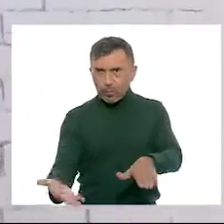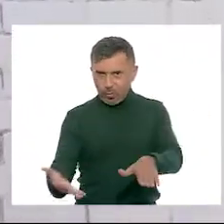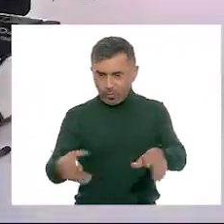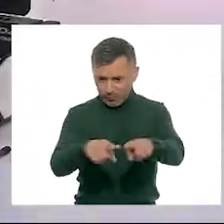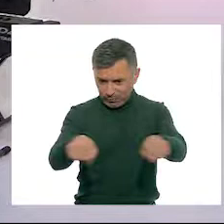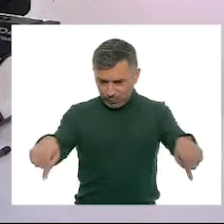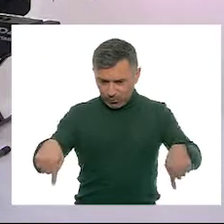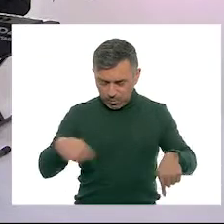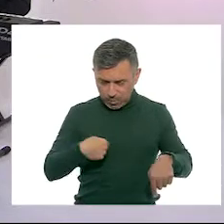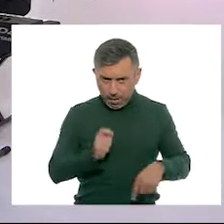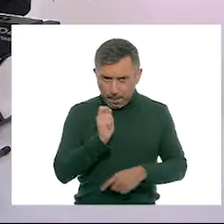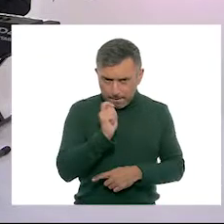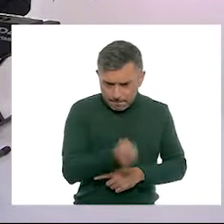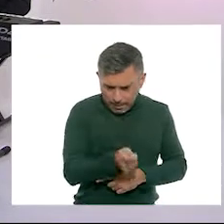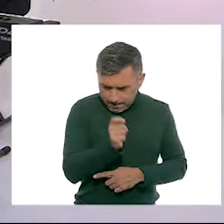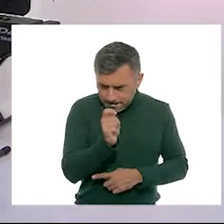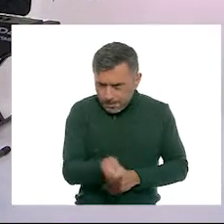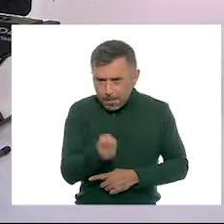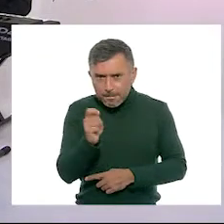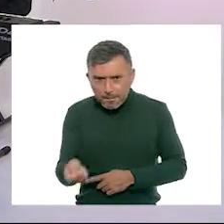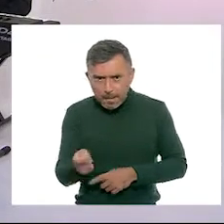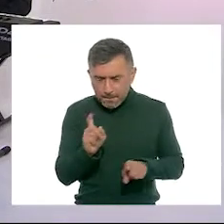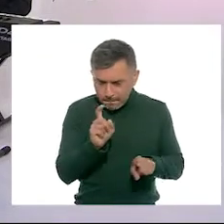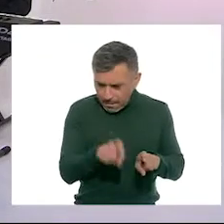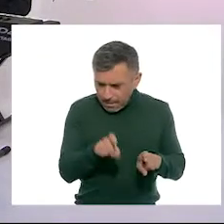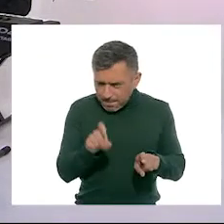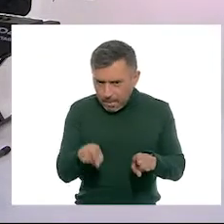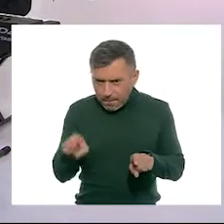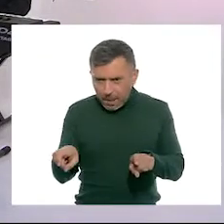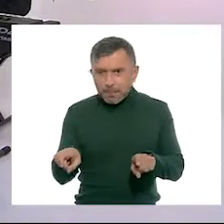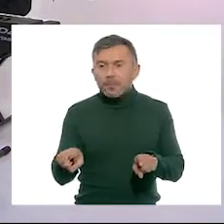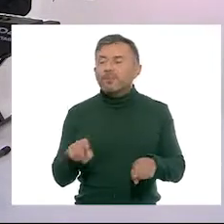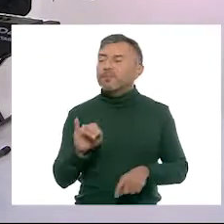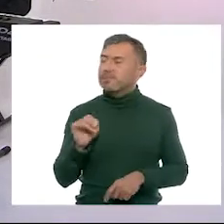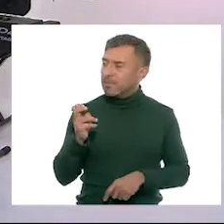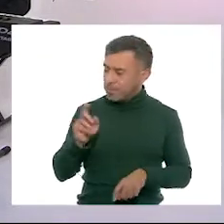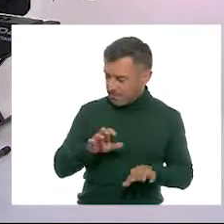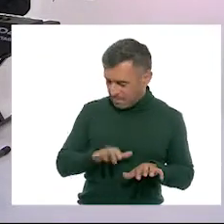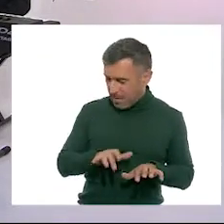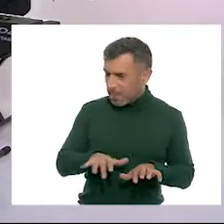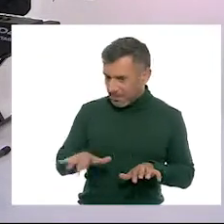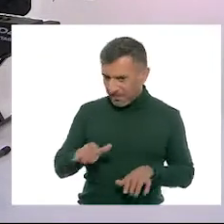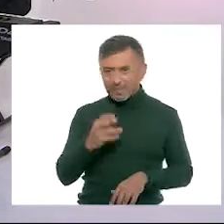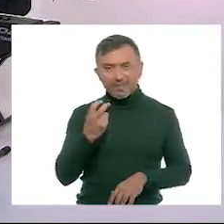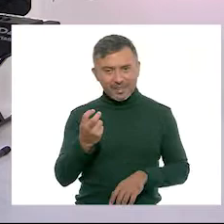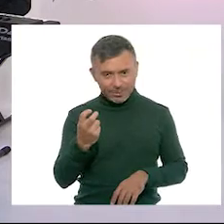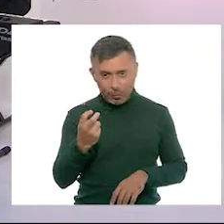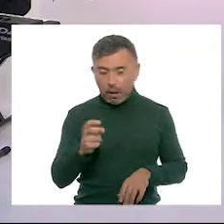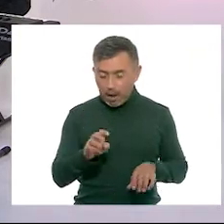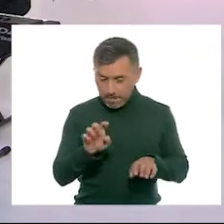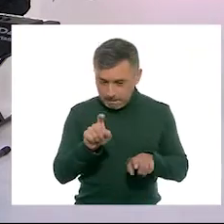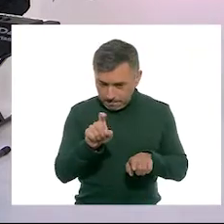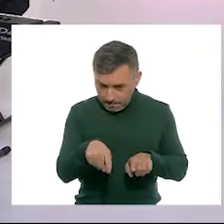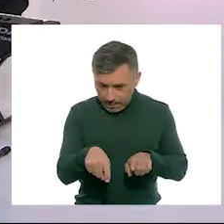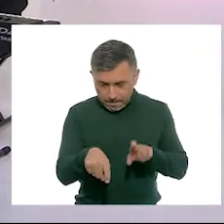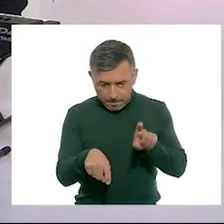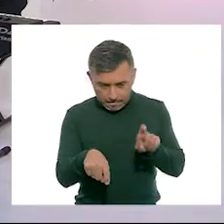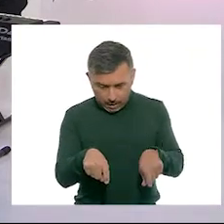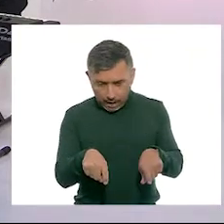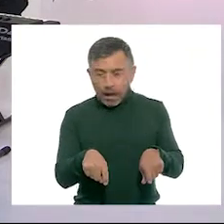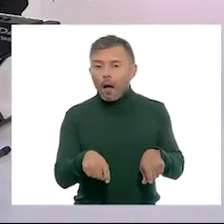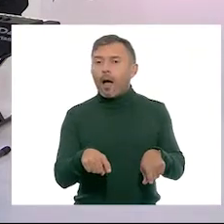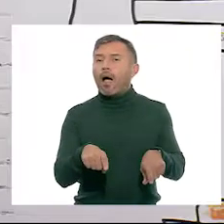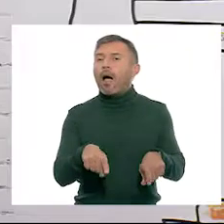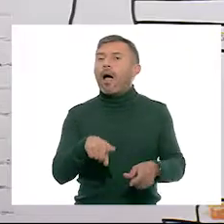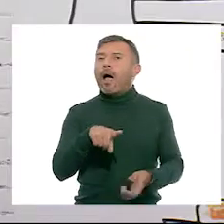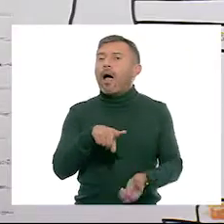martillito y hago pan, pan, pan a cada una de esas teclas. Exacto. Y de ahí viene un mecanismo para que cuando